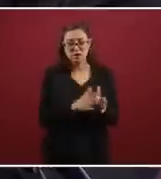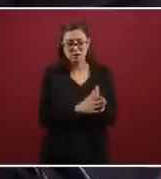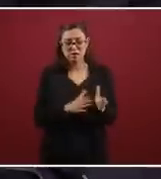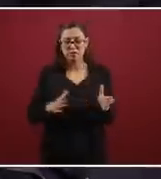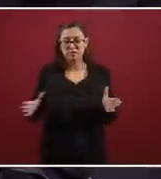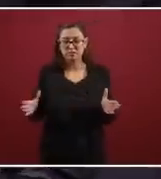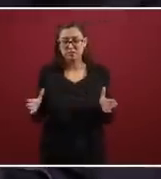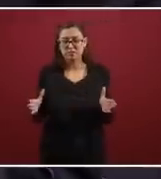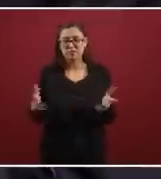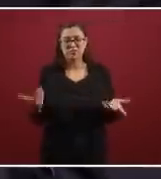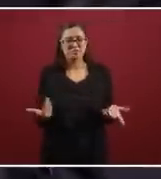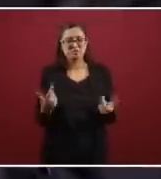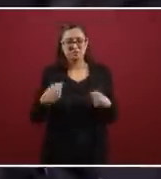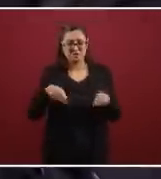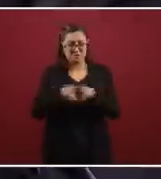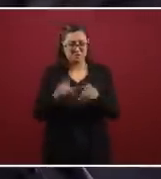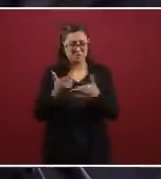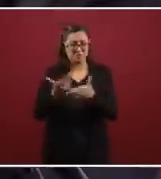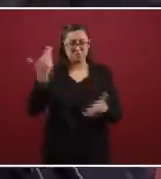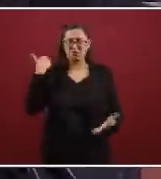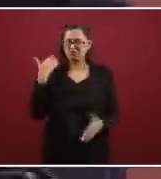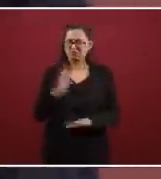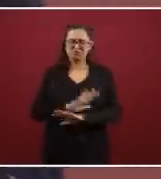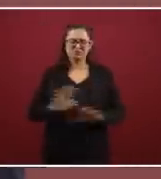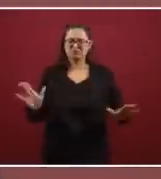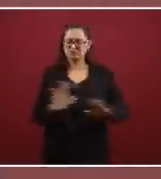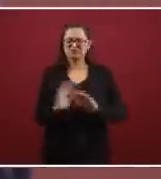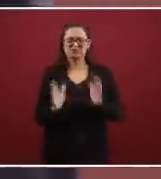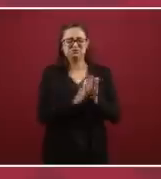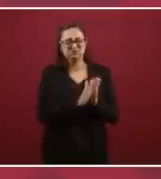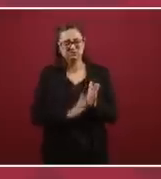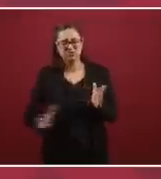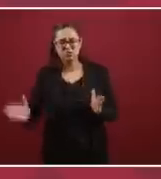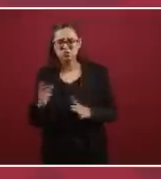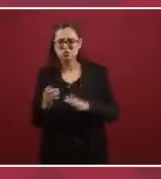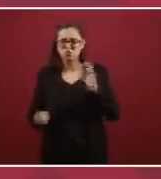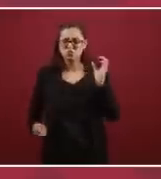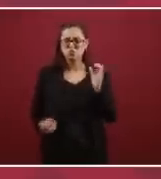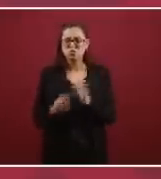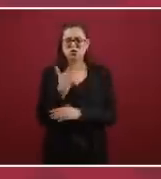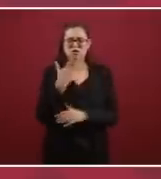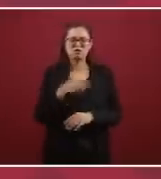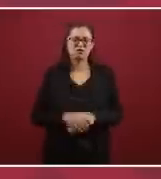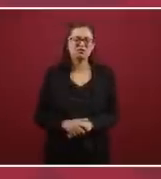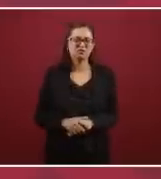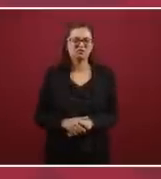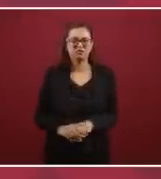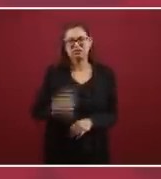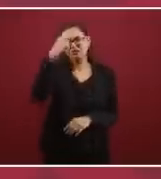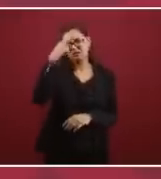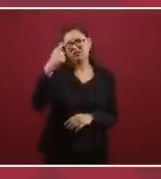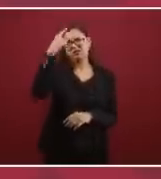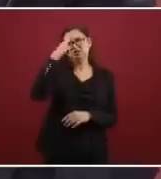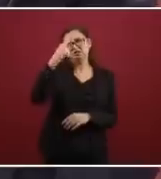ya no es lo mismo de antes. ¿Cómo vamos a estar anclados en el pasado?